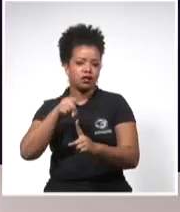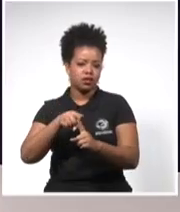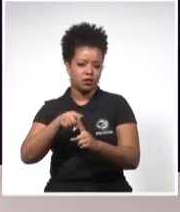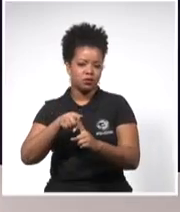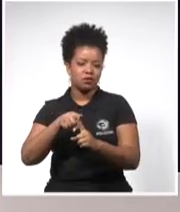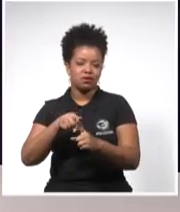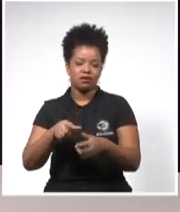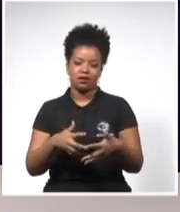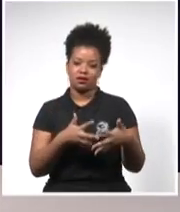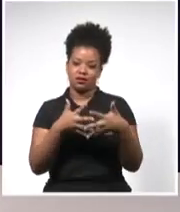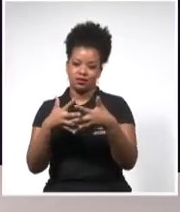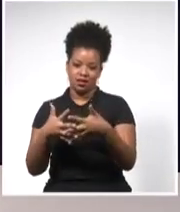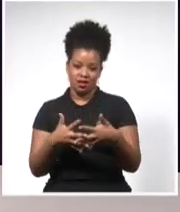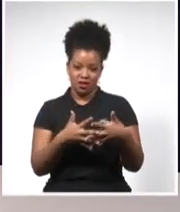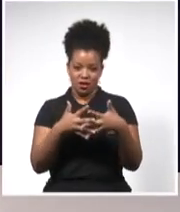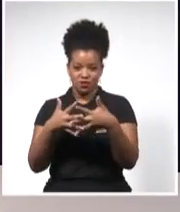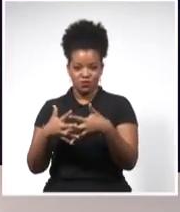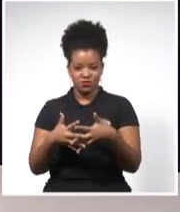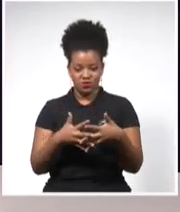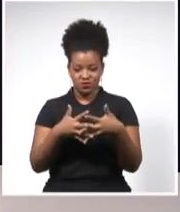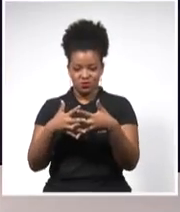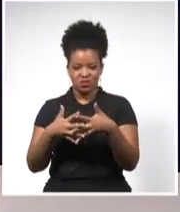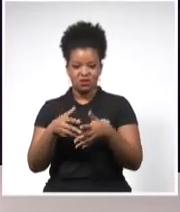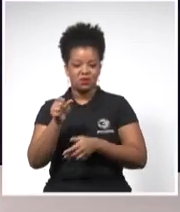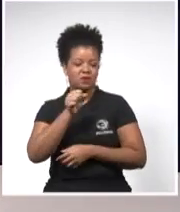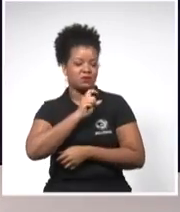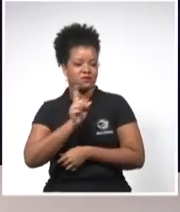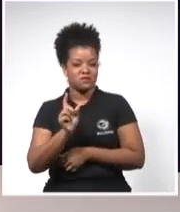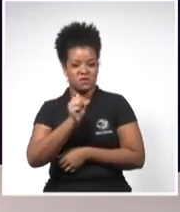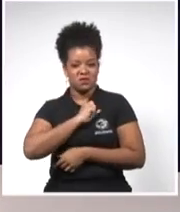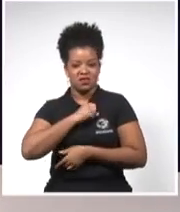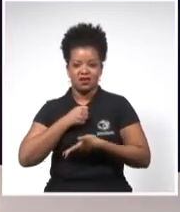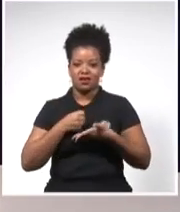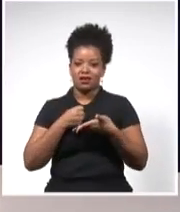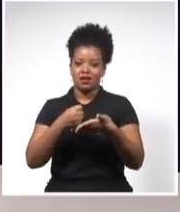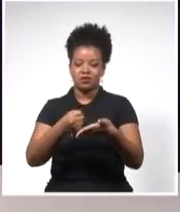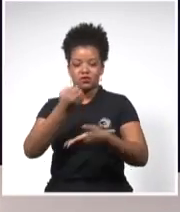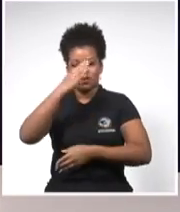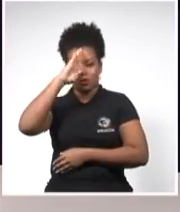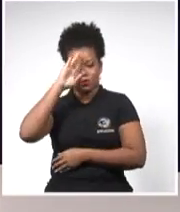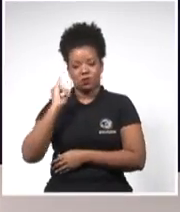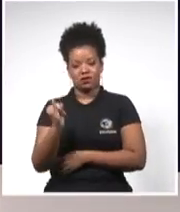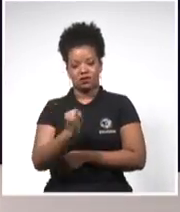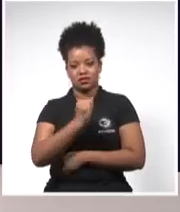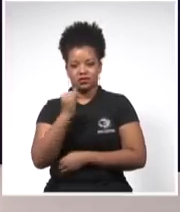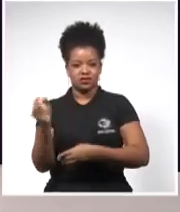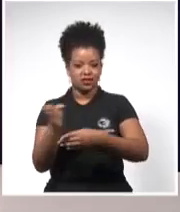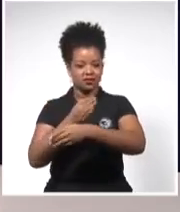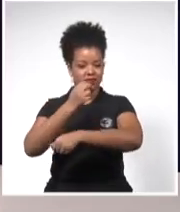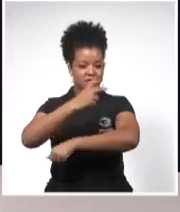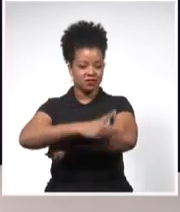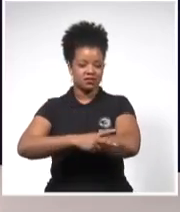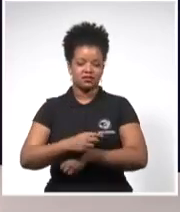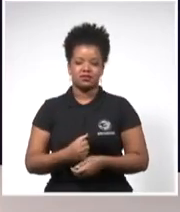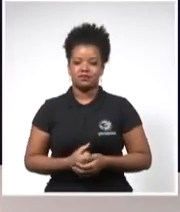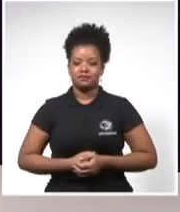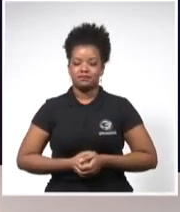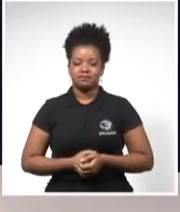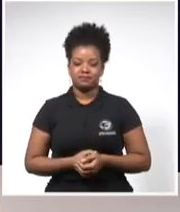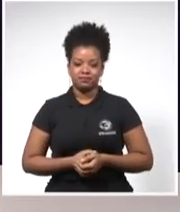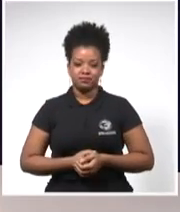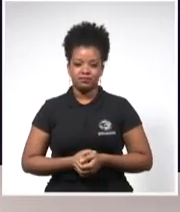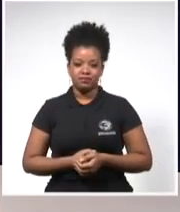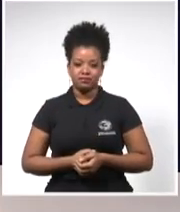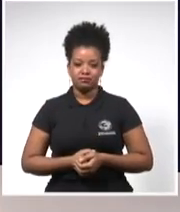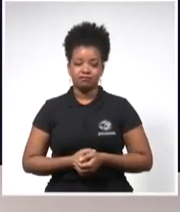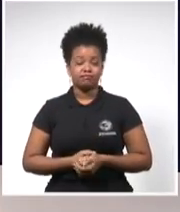agresivos de Estados Unidos en su afán por desacreditar la cooperación internacional de Cuba. Resulta lamentable que mediante